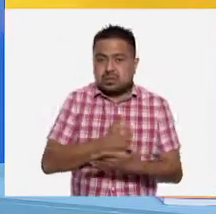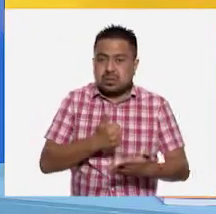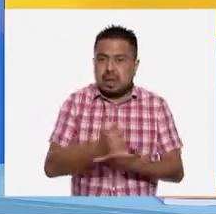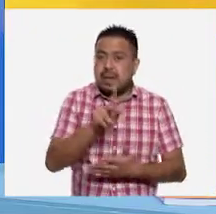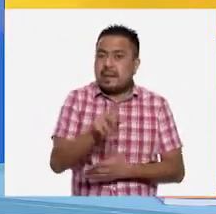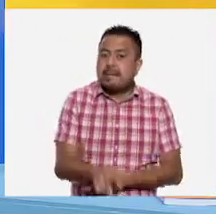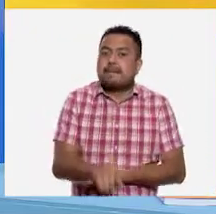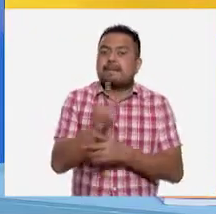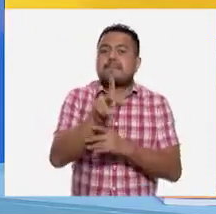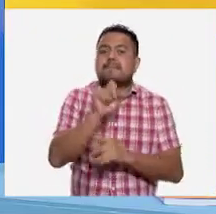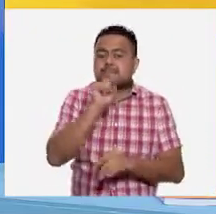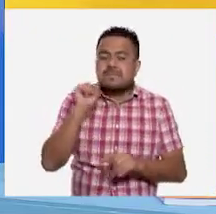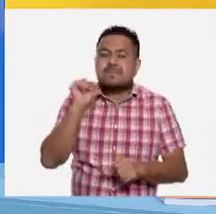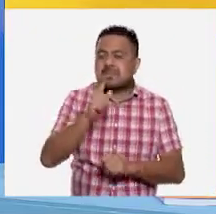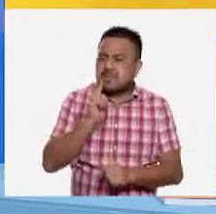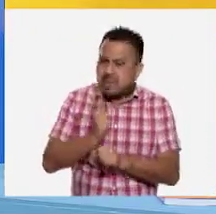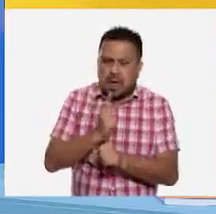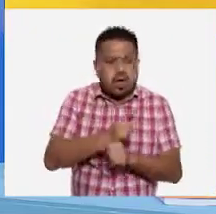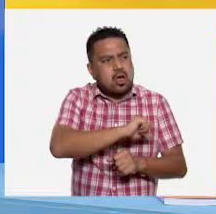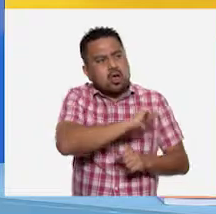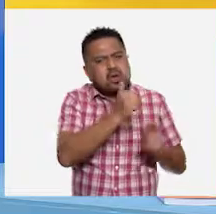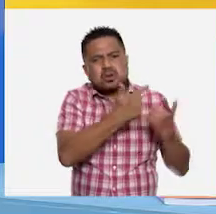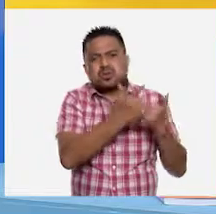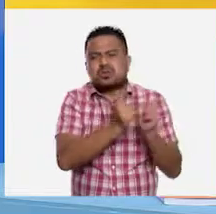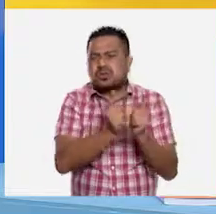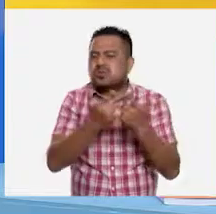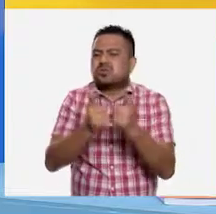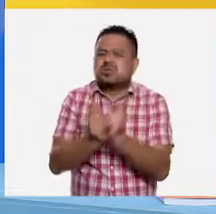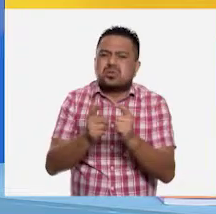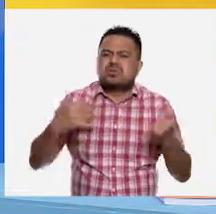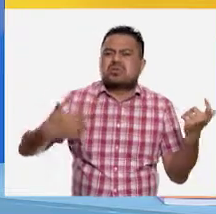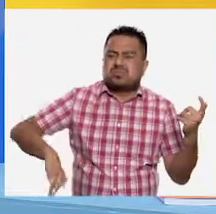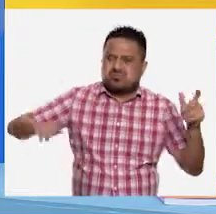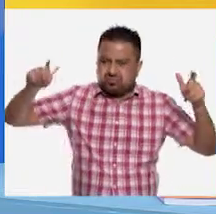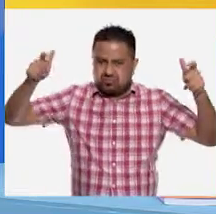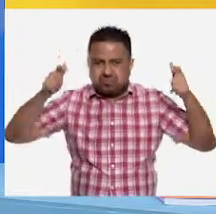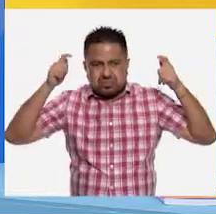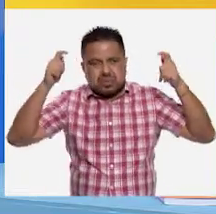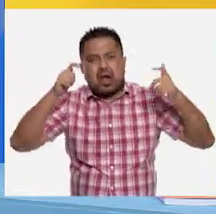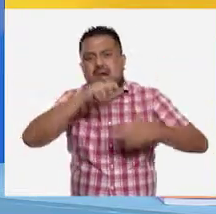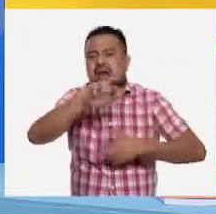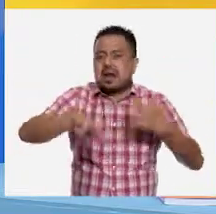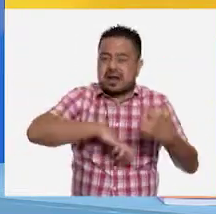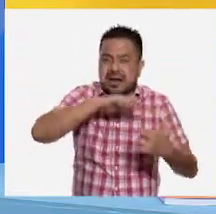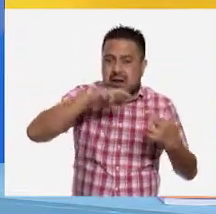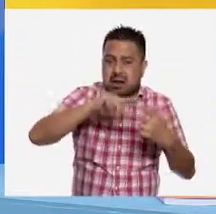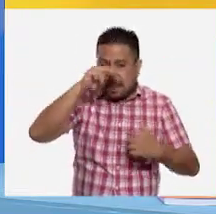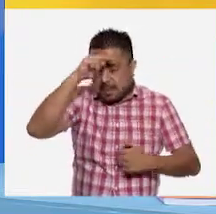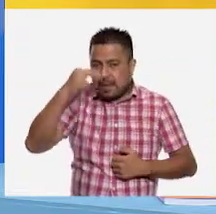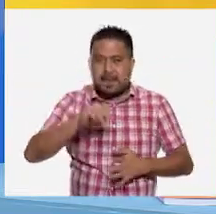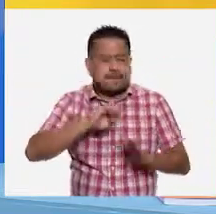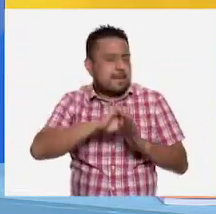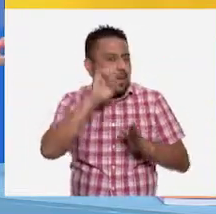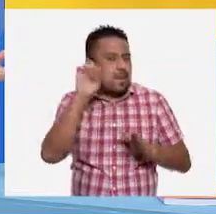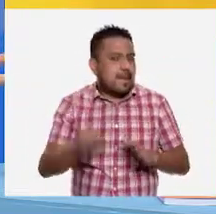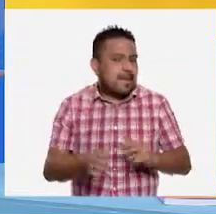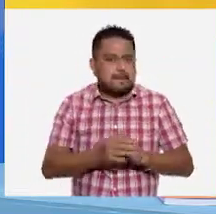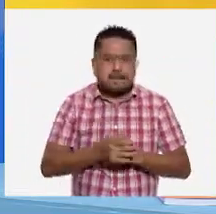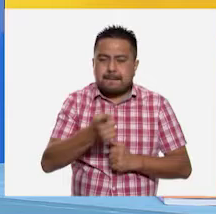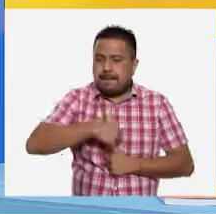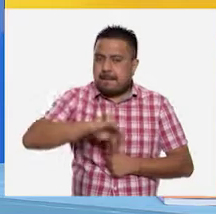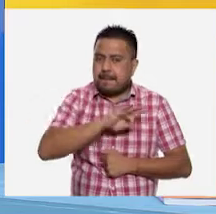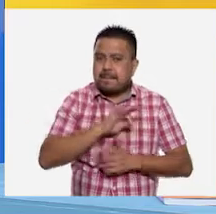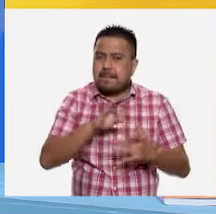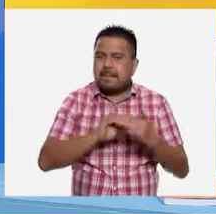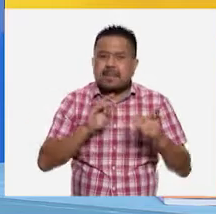pero también encontramos otras expresiones en la música grupera o en el género regional mexicano. Por ejemplo, podemos mencionar